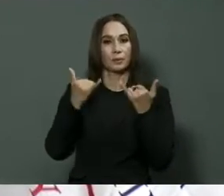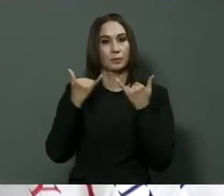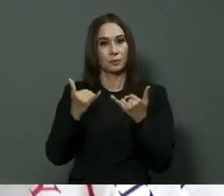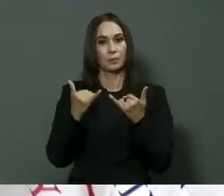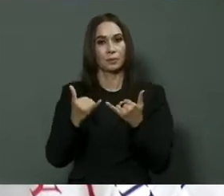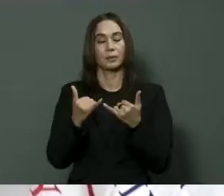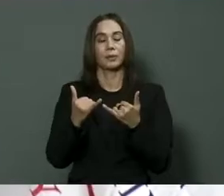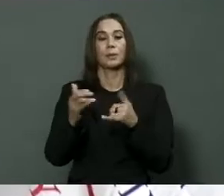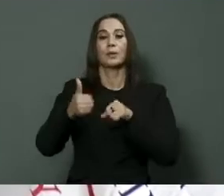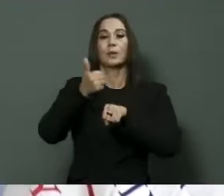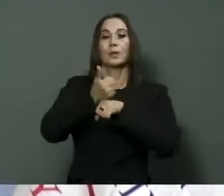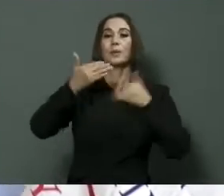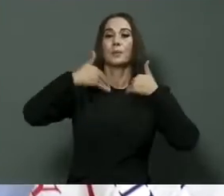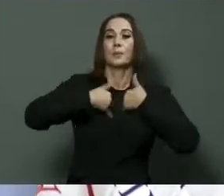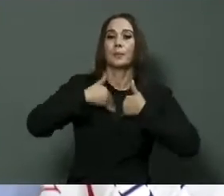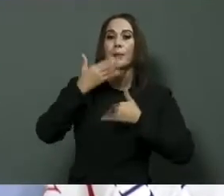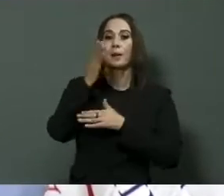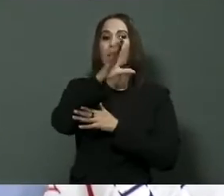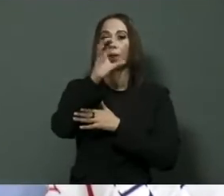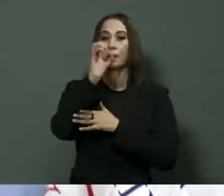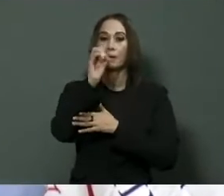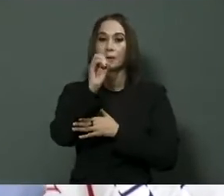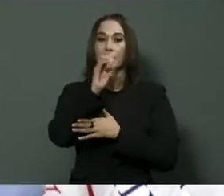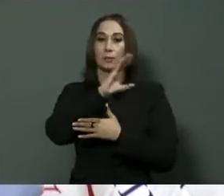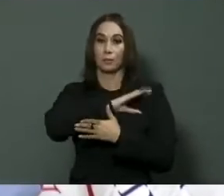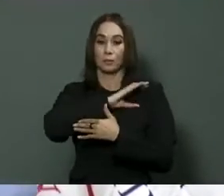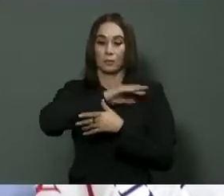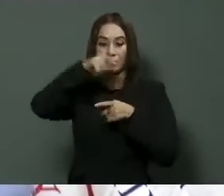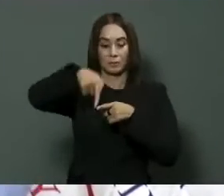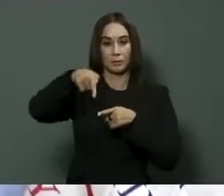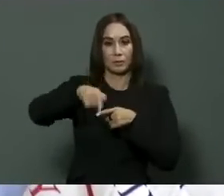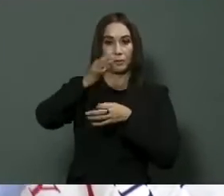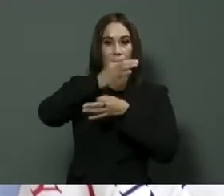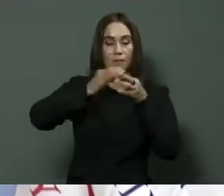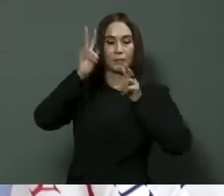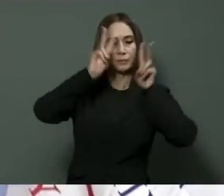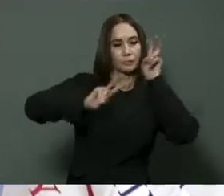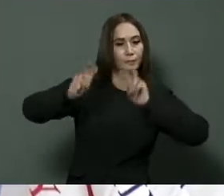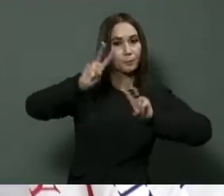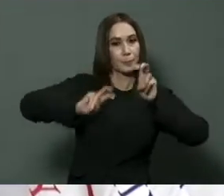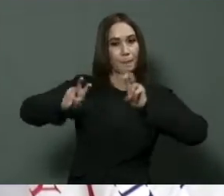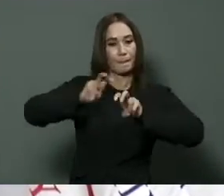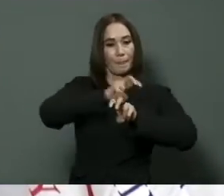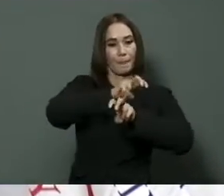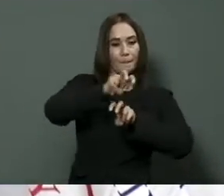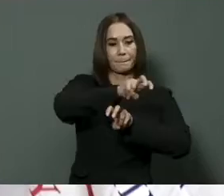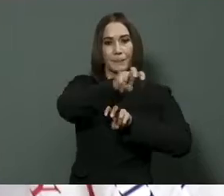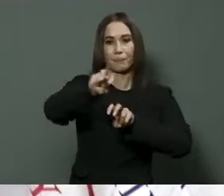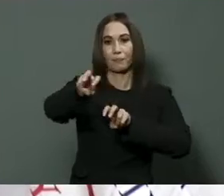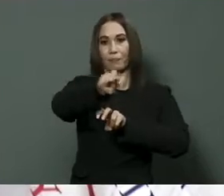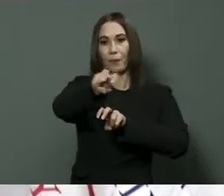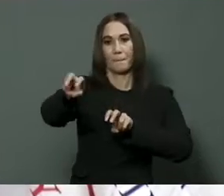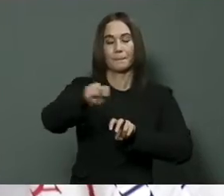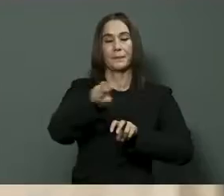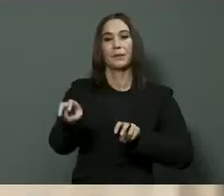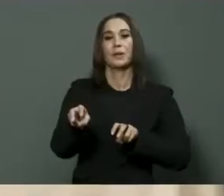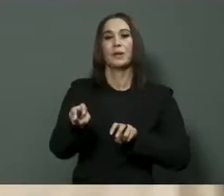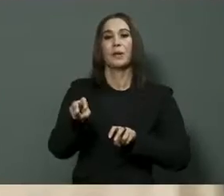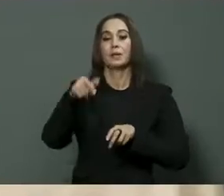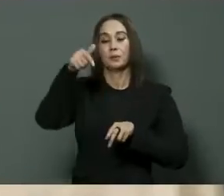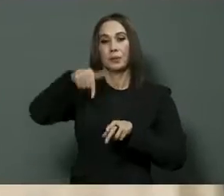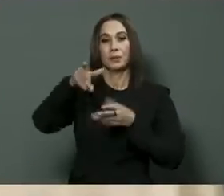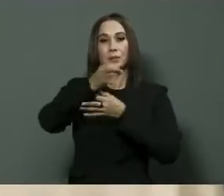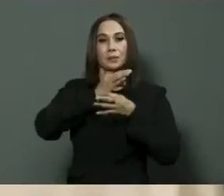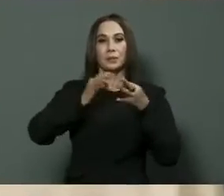a partir de hoy contaremos con más de 500 policías haciendo vigilancia activa en barrios como Pueblo Nuevo,